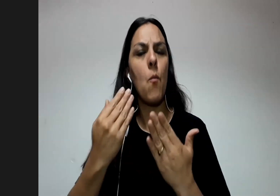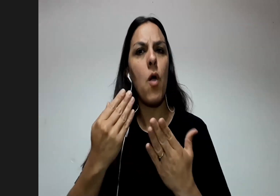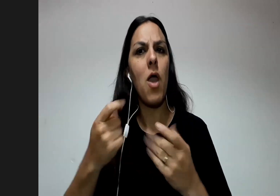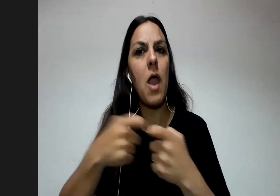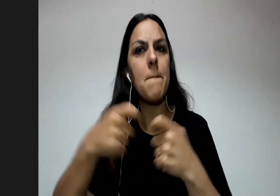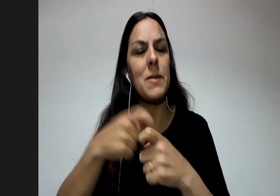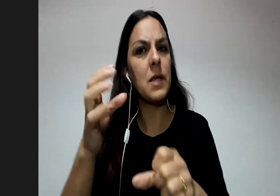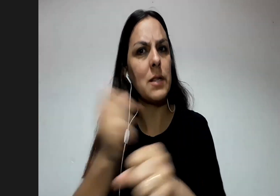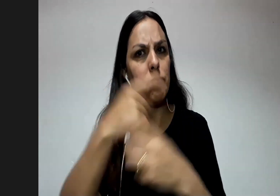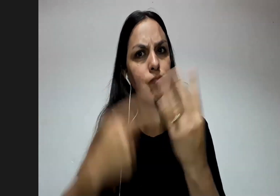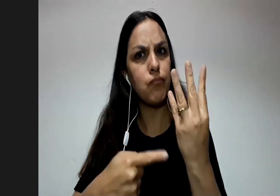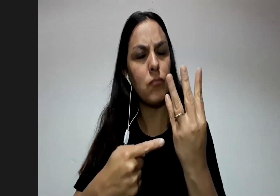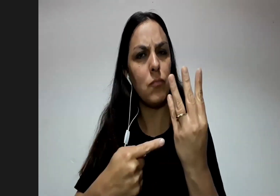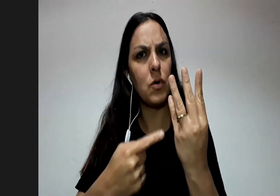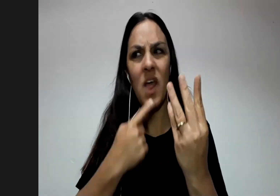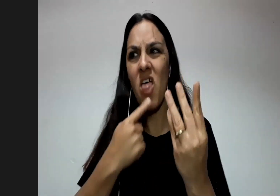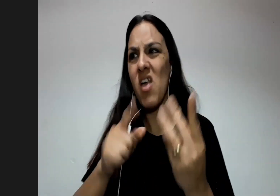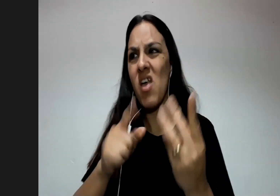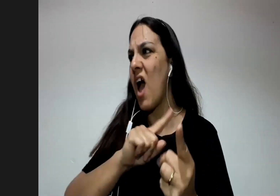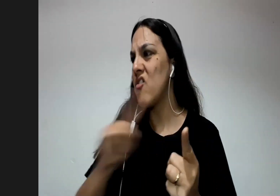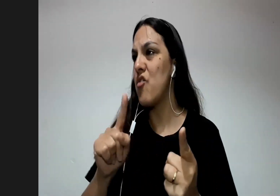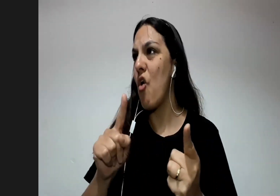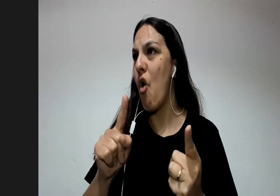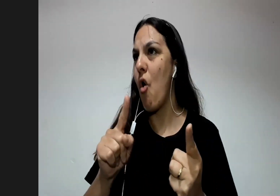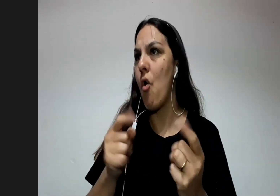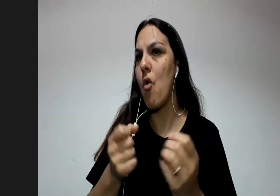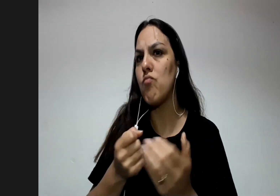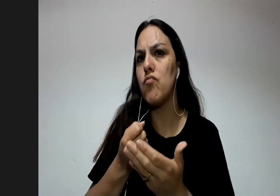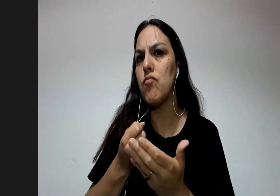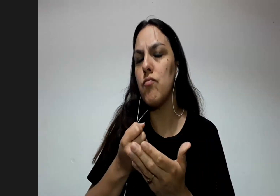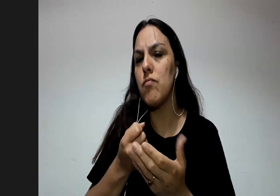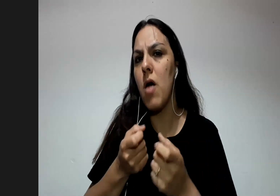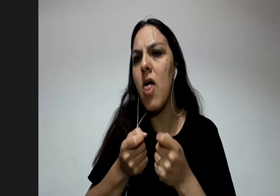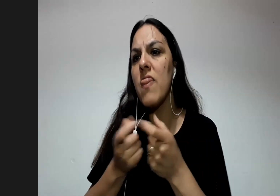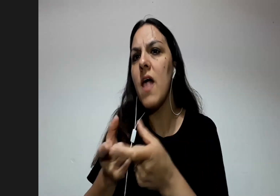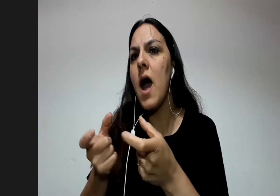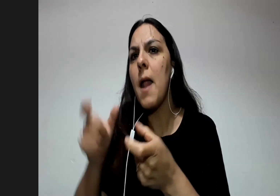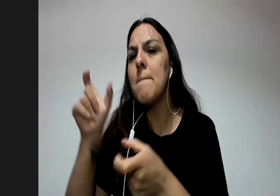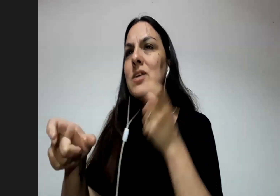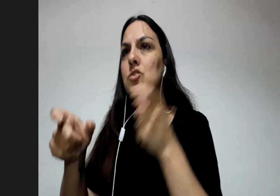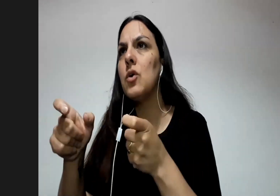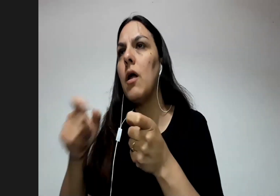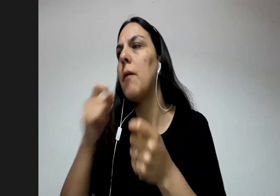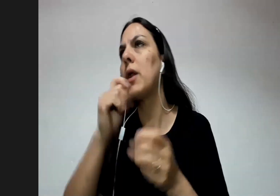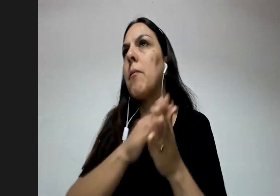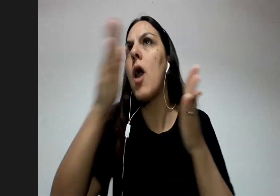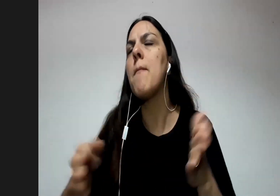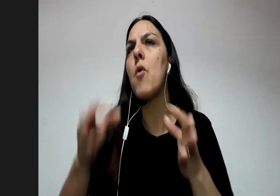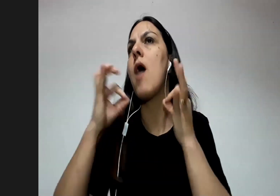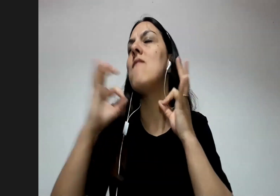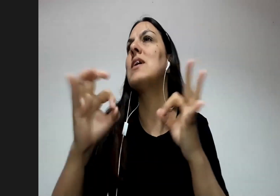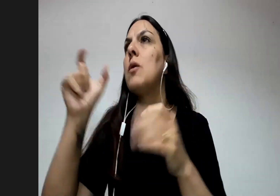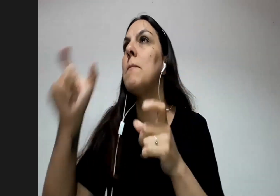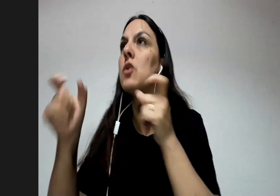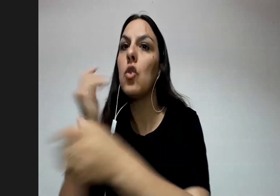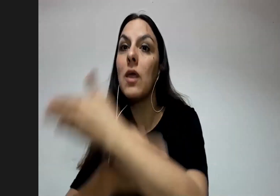nieguen o indiquen que no es posible otorgar la plaza al discapacitado en época de vacaciones, por ejemplo, si tiene que viajar con la